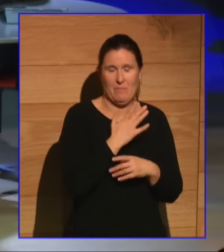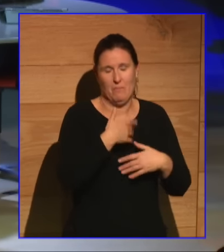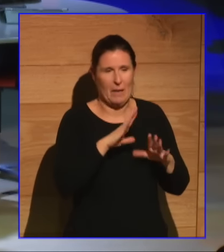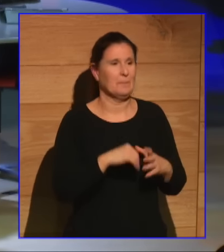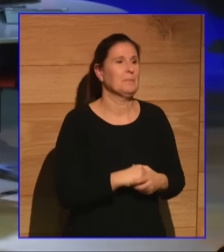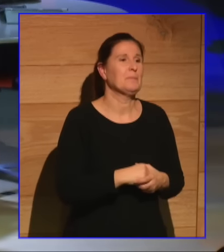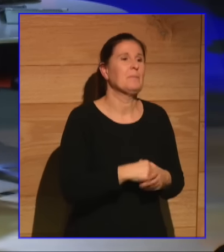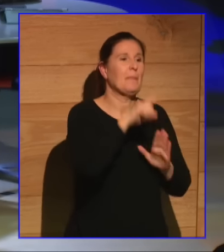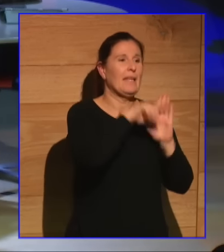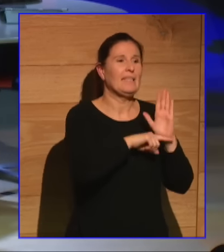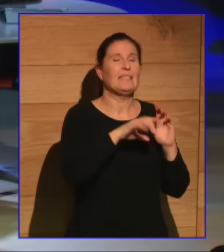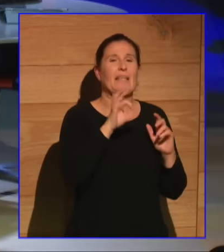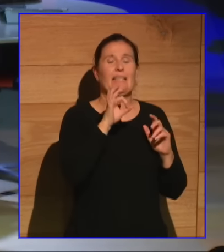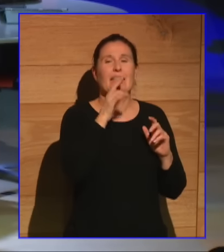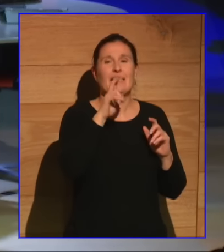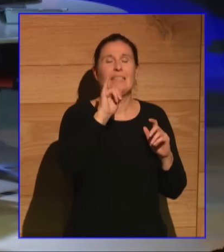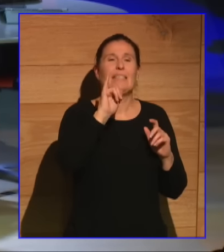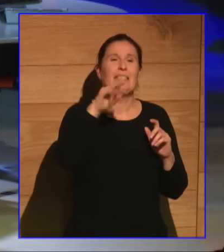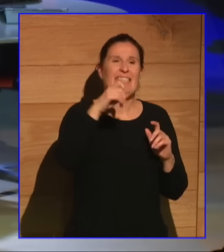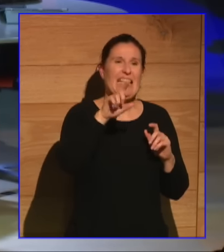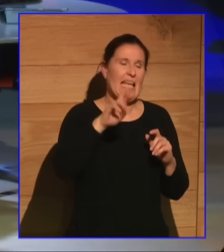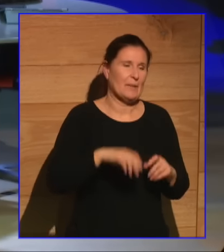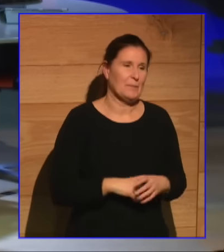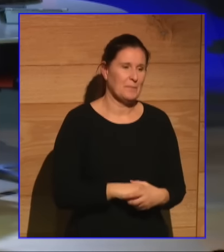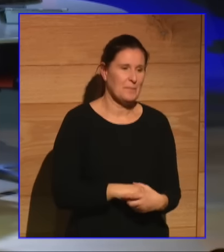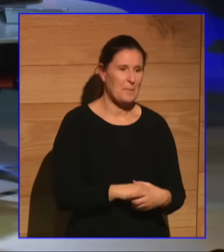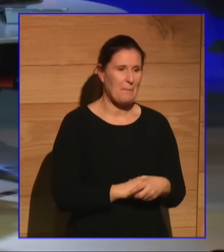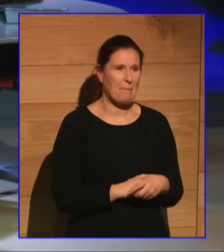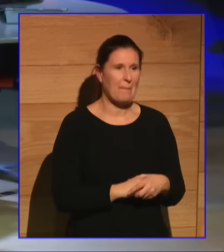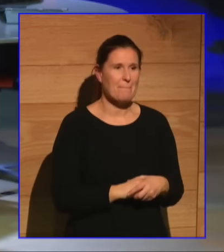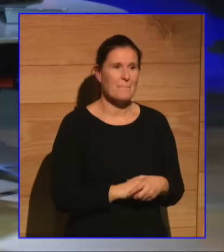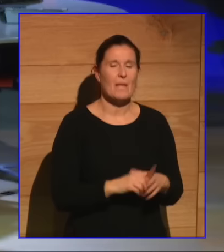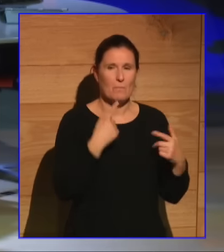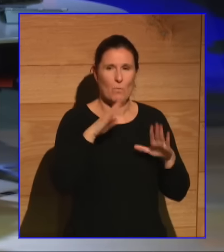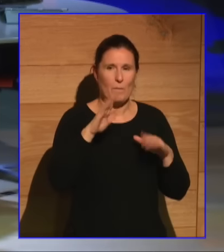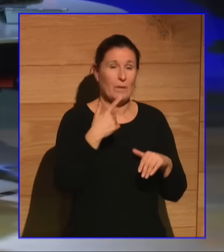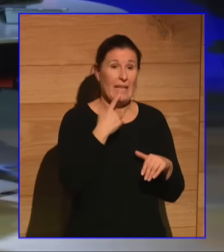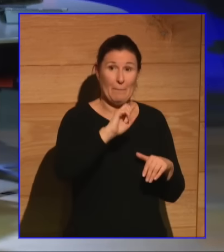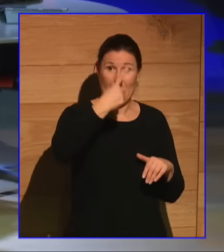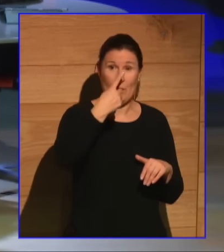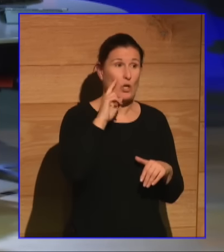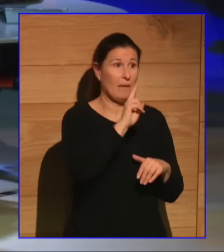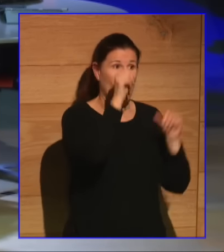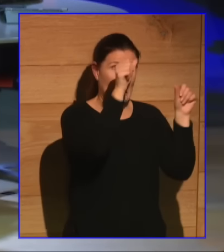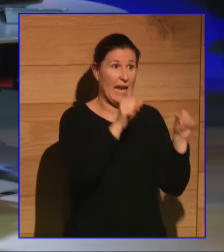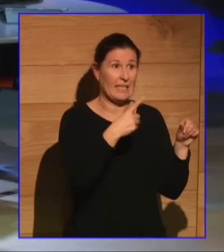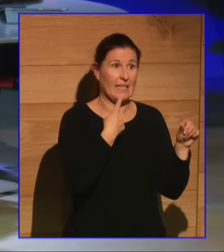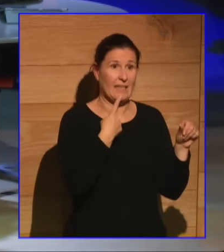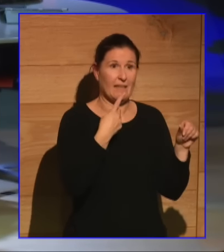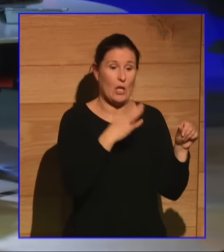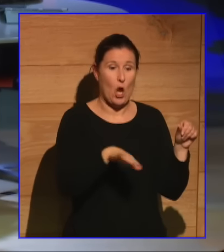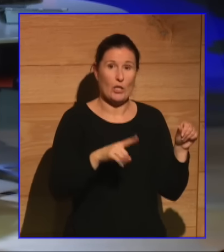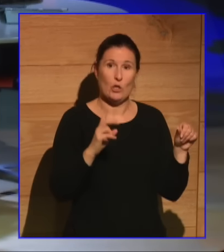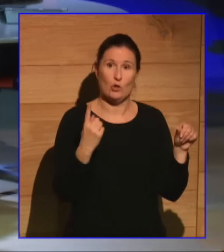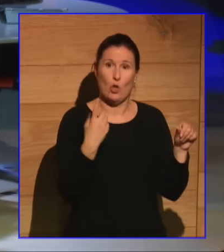Vale, en la lista de Schindler. Yo tengo un pero. Venga, para allá, ¿no? Solo tengo un pero. El primero que vio el cartel de impida que los niños viajen solos